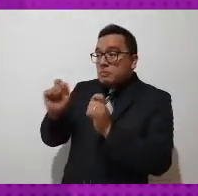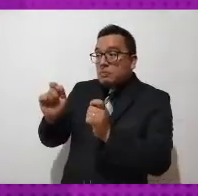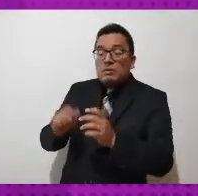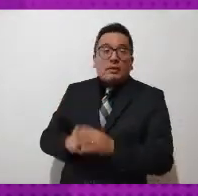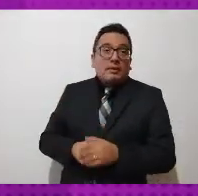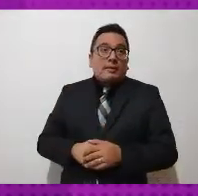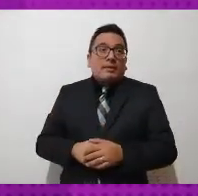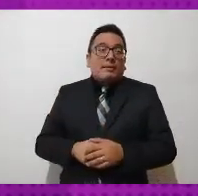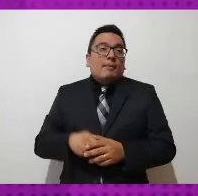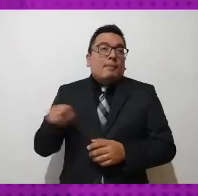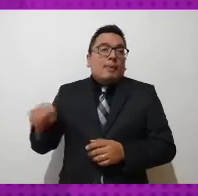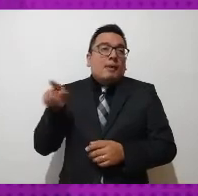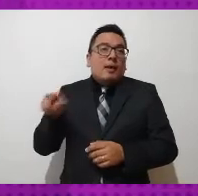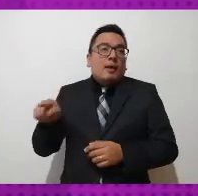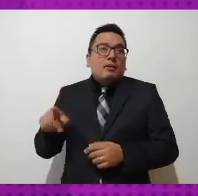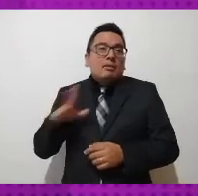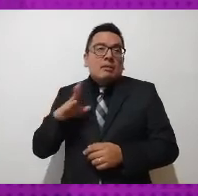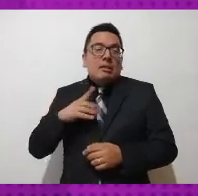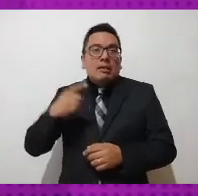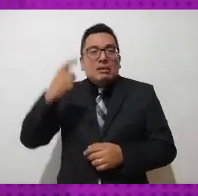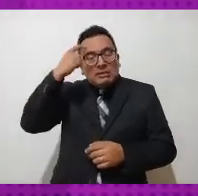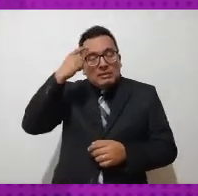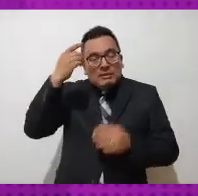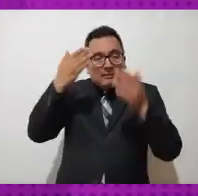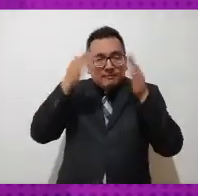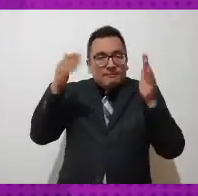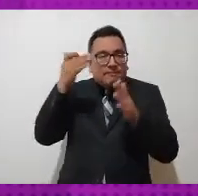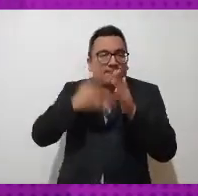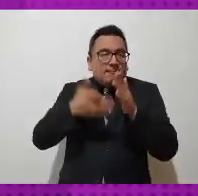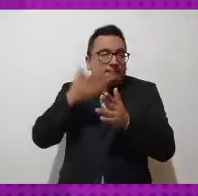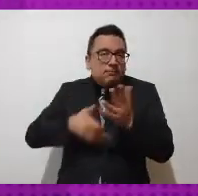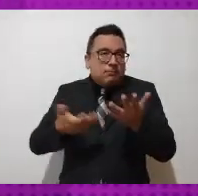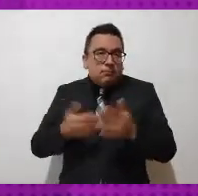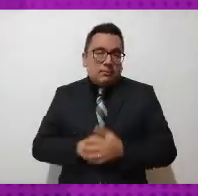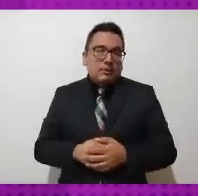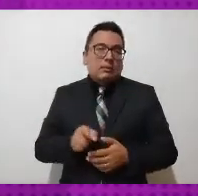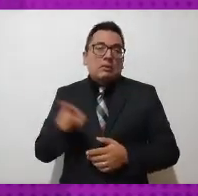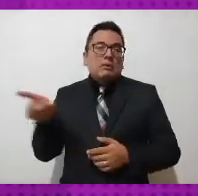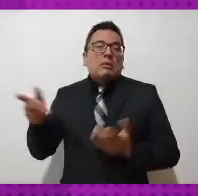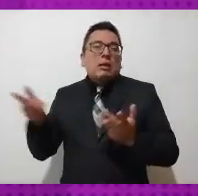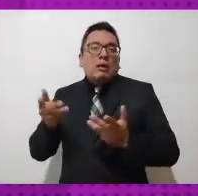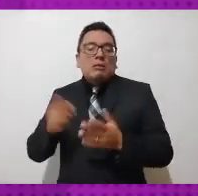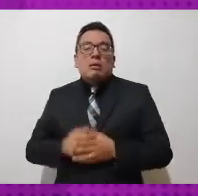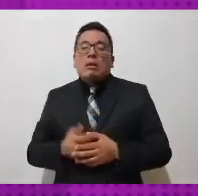errores como establecer espacios con mayor responsabilidad personal o presupuesto, de nueva cuenta otra